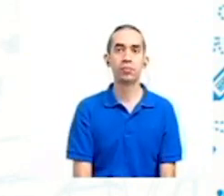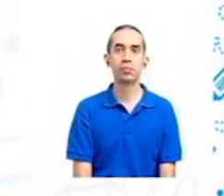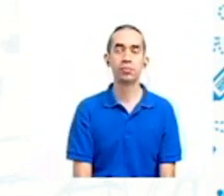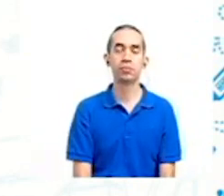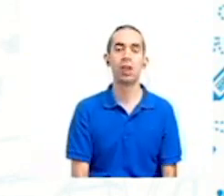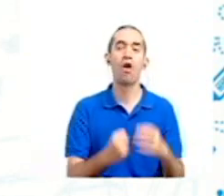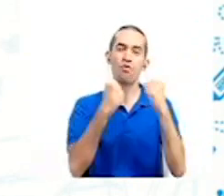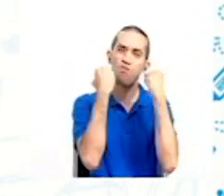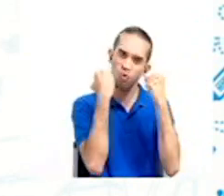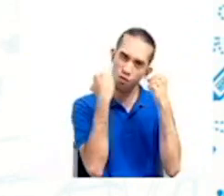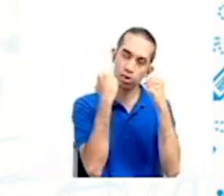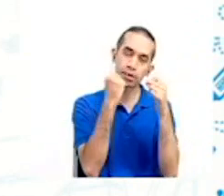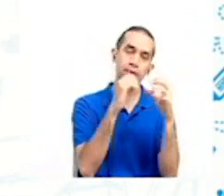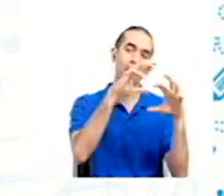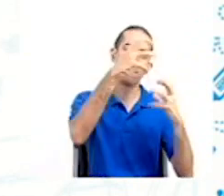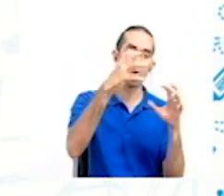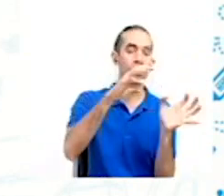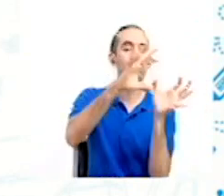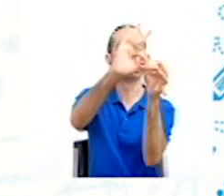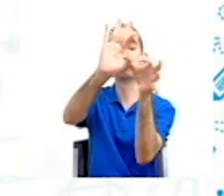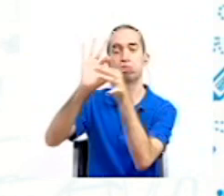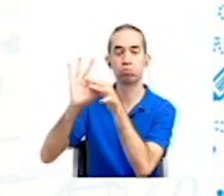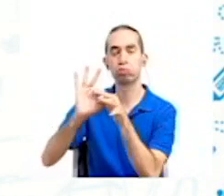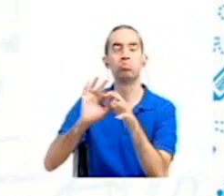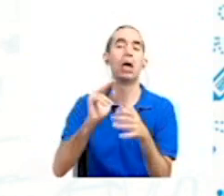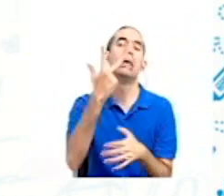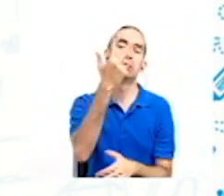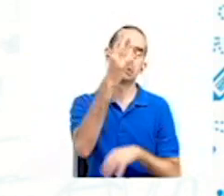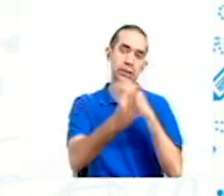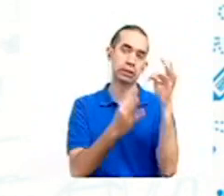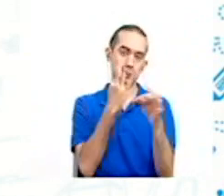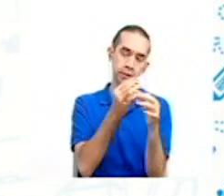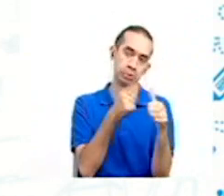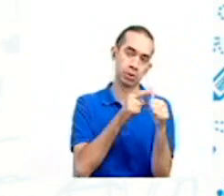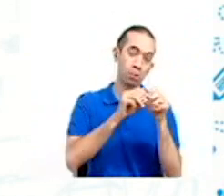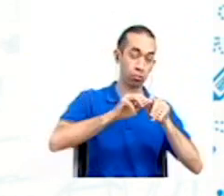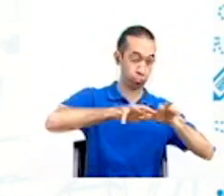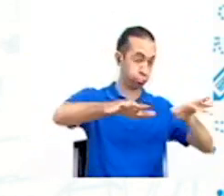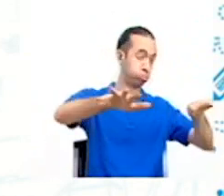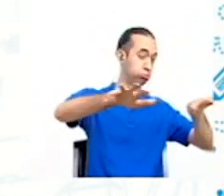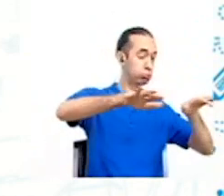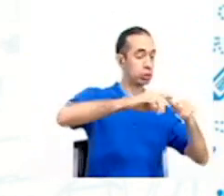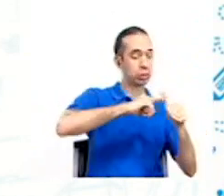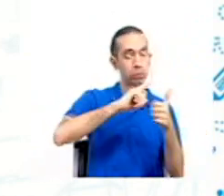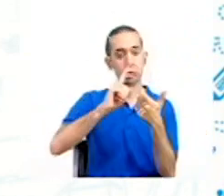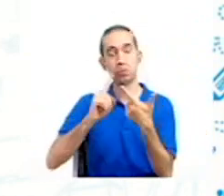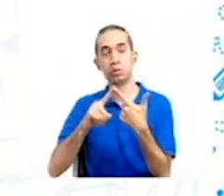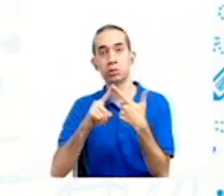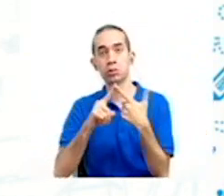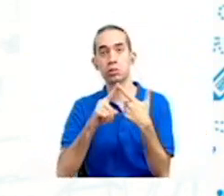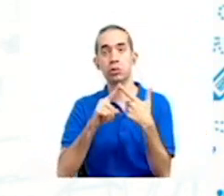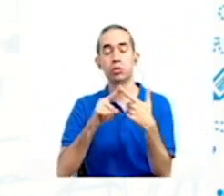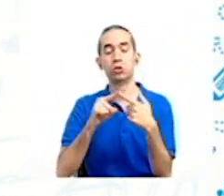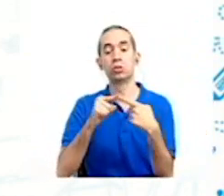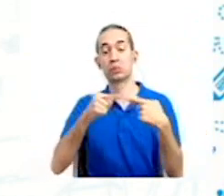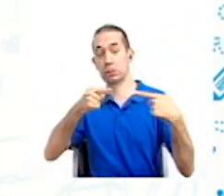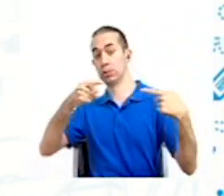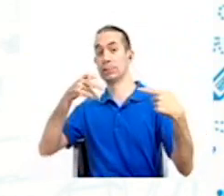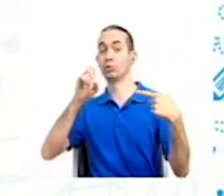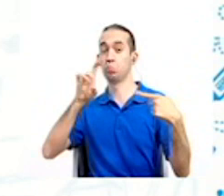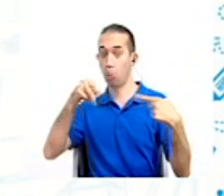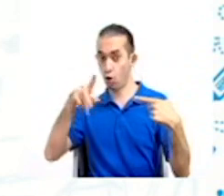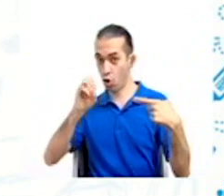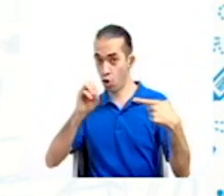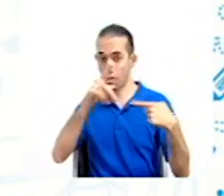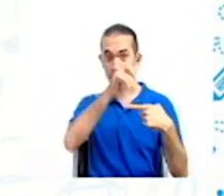fuerzas intermoleculares serían de tres tipos. Las fuerzas de dispersión, las dipolo-dipolo